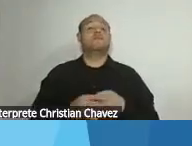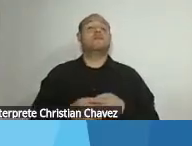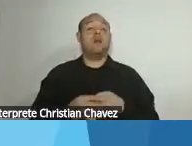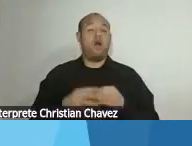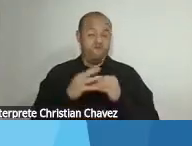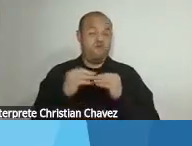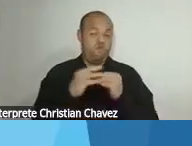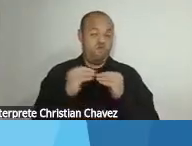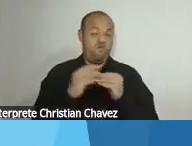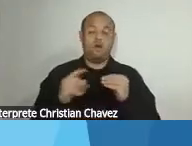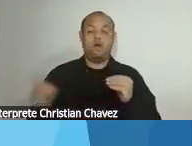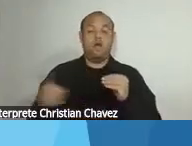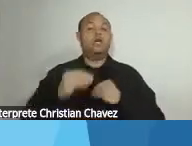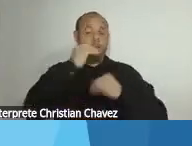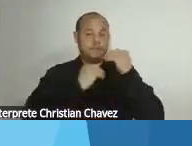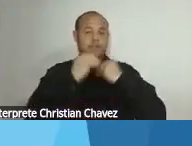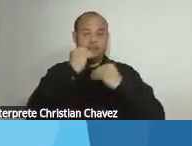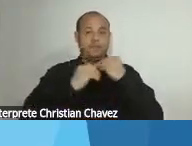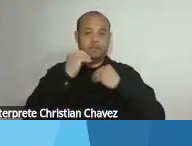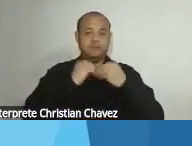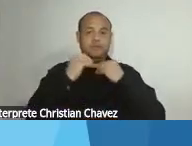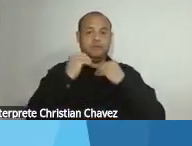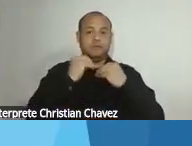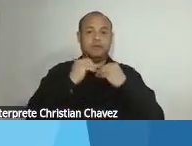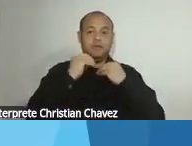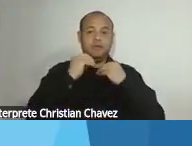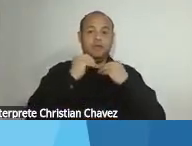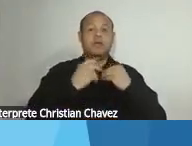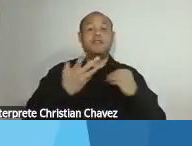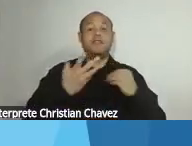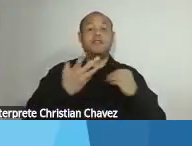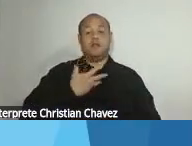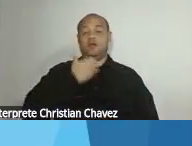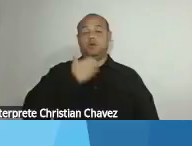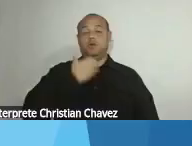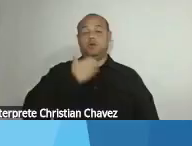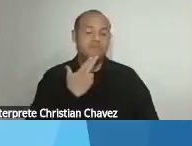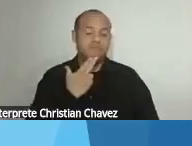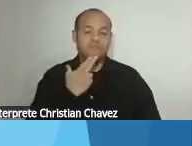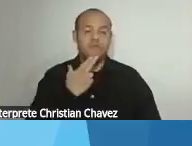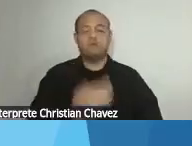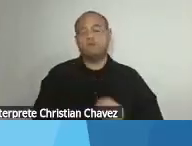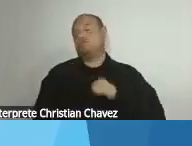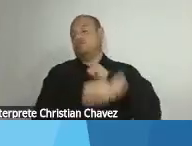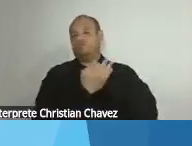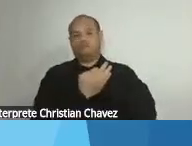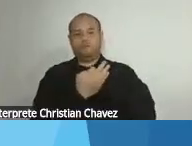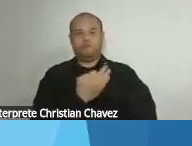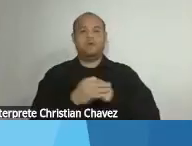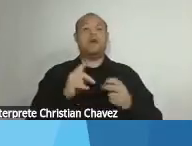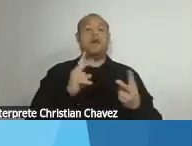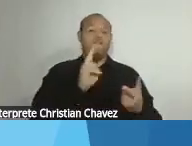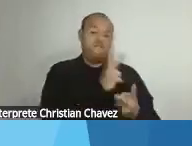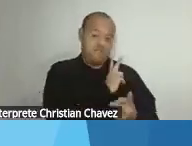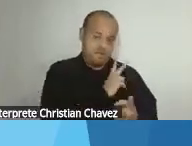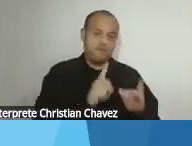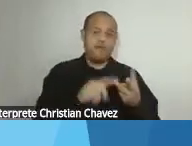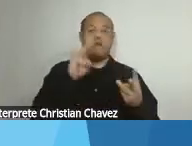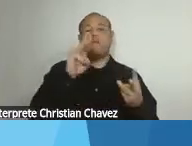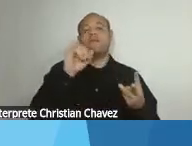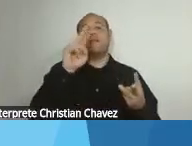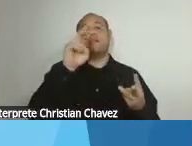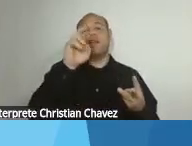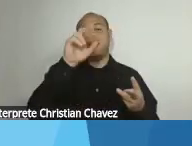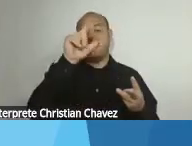de alimento que nos aportan bastantes vitaminas, minerales, casi no nos aportan calorías, nos aporta